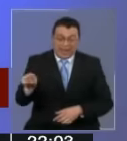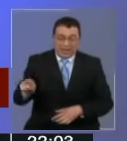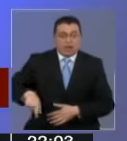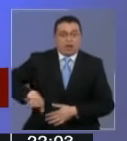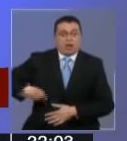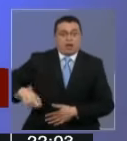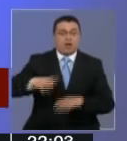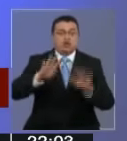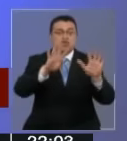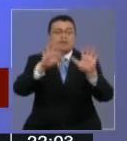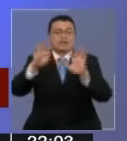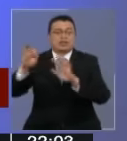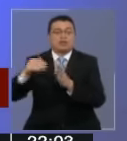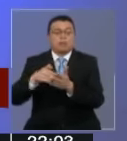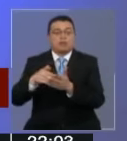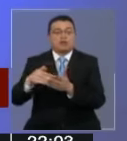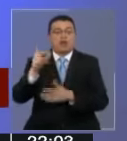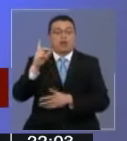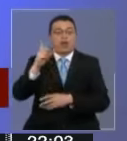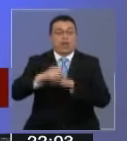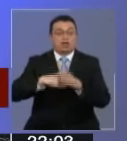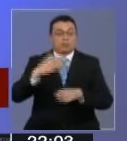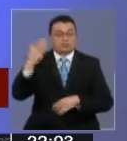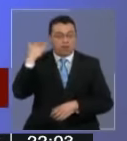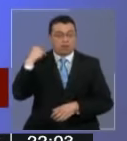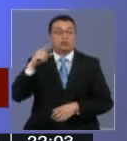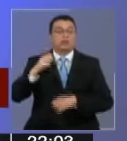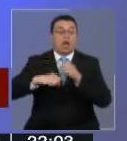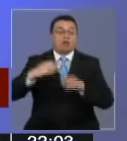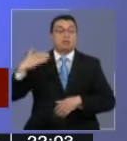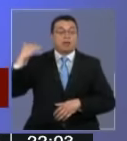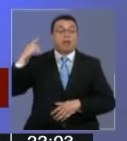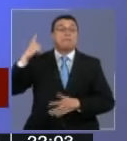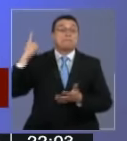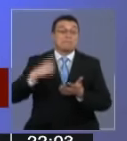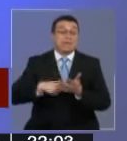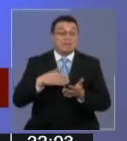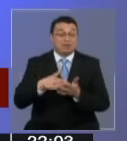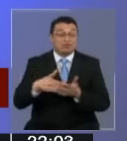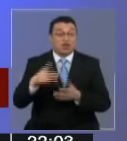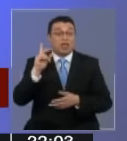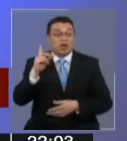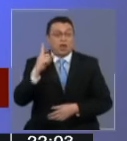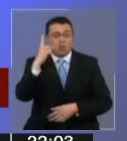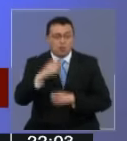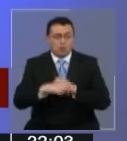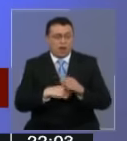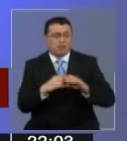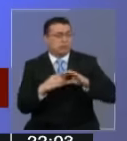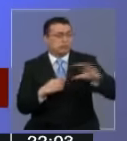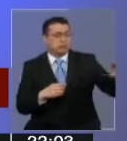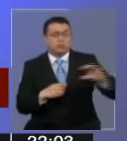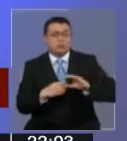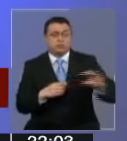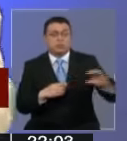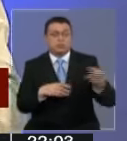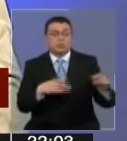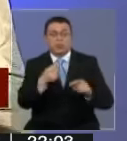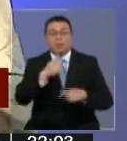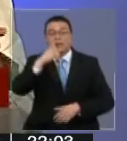hay 900 millones de dólares para el año pasado y muchos años anteriores, más de 1.000 millones de dólares cada año que van a los